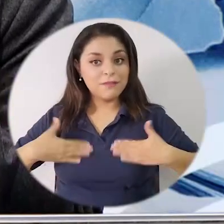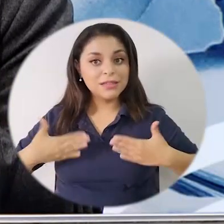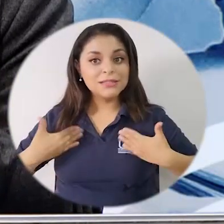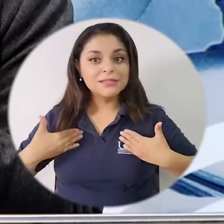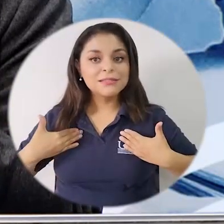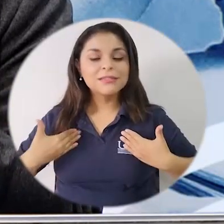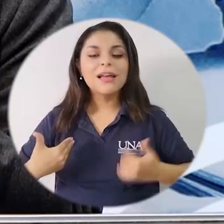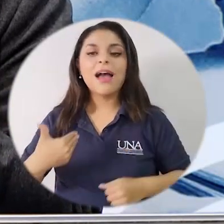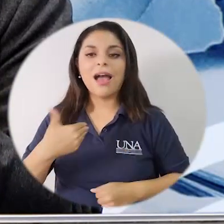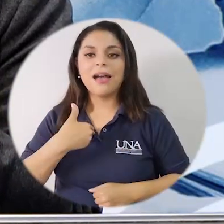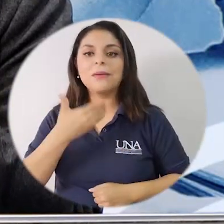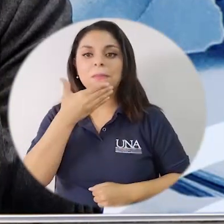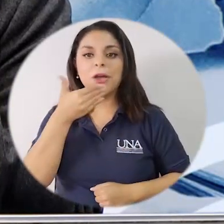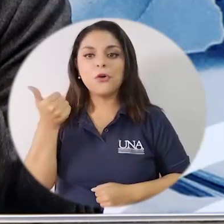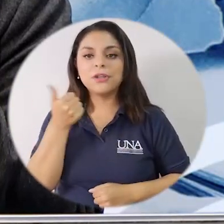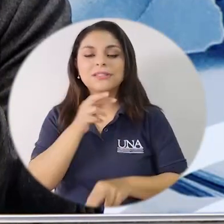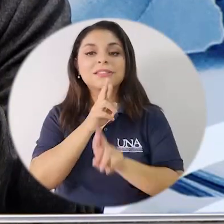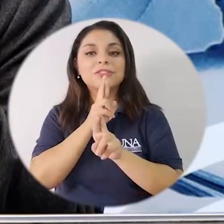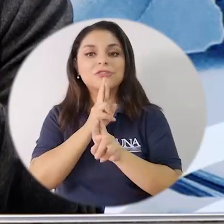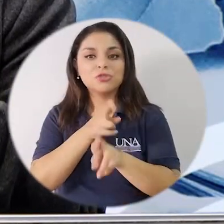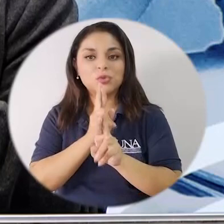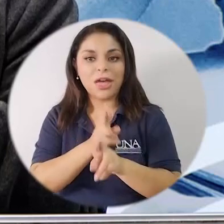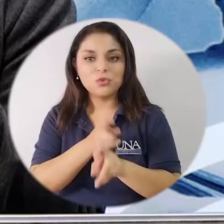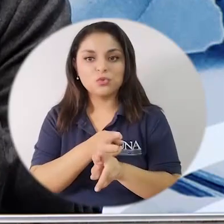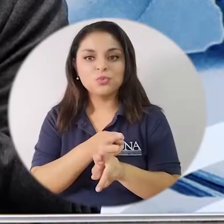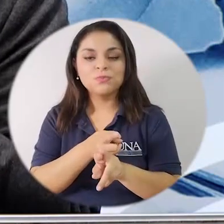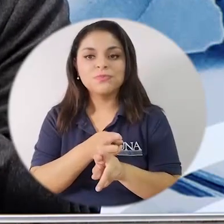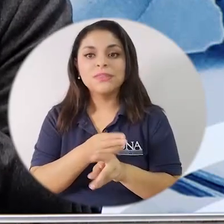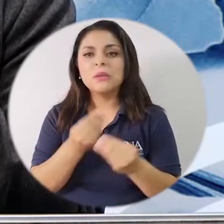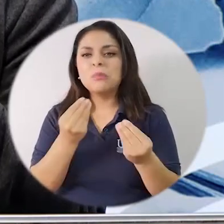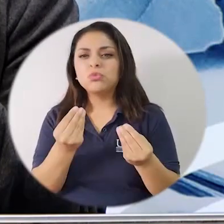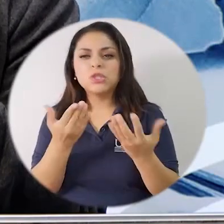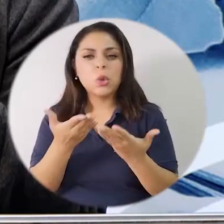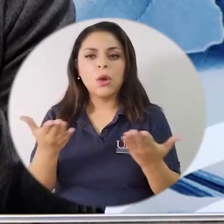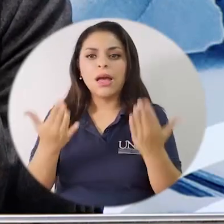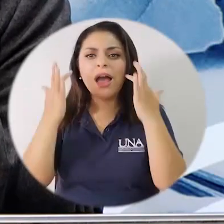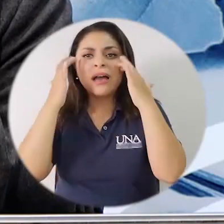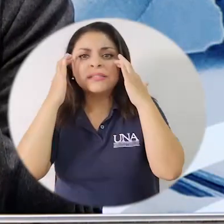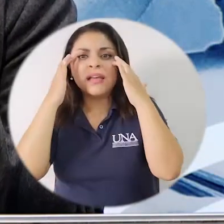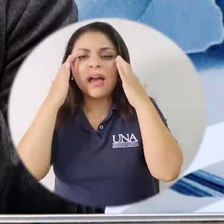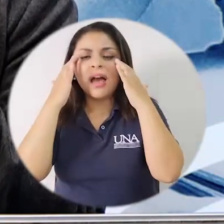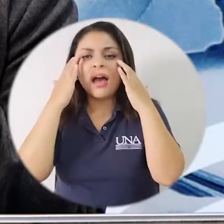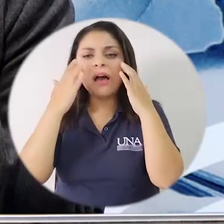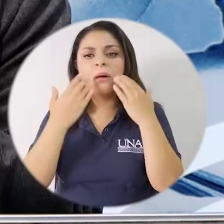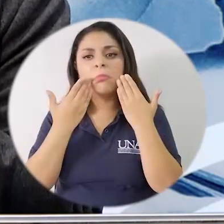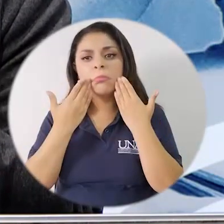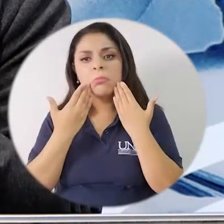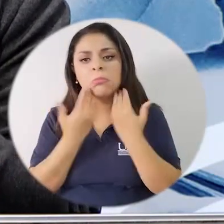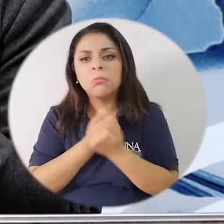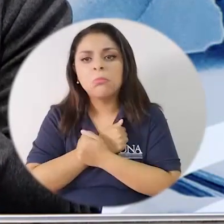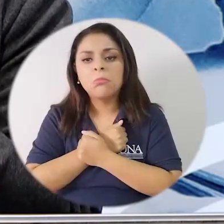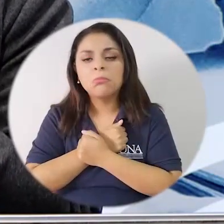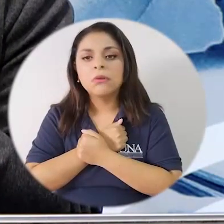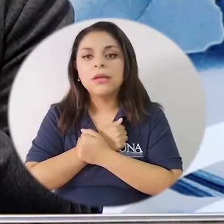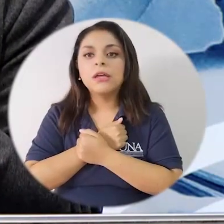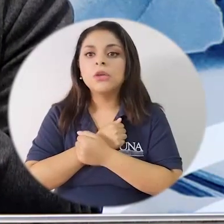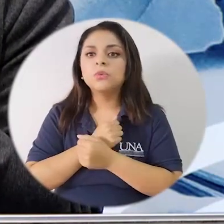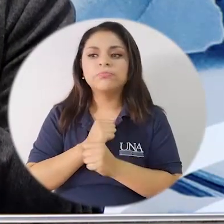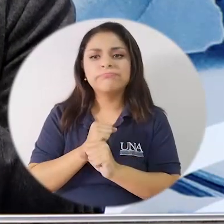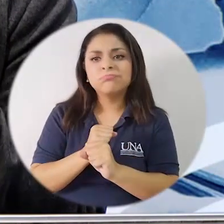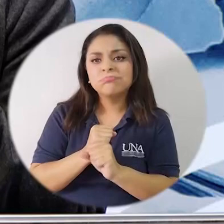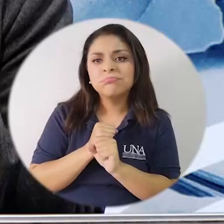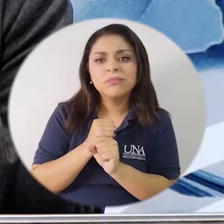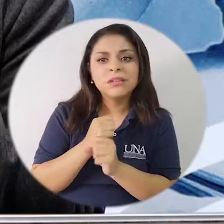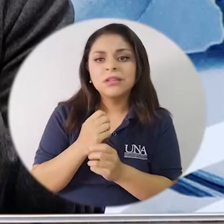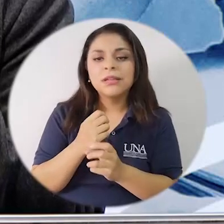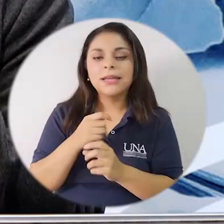vamos a tener mejores resultados y muchos de estos aspectos como la ansiedad, una baja autoestima, la inseguridad se van a ver enfocados